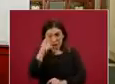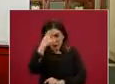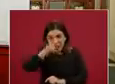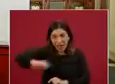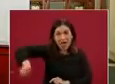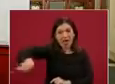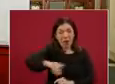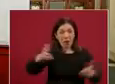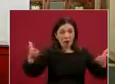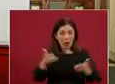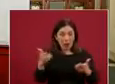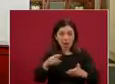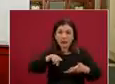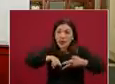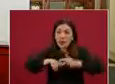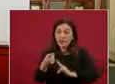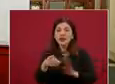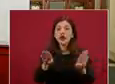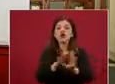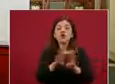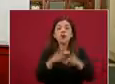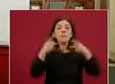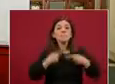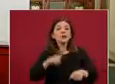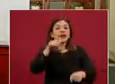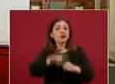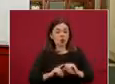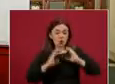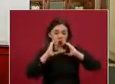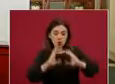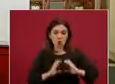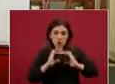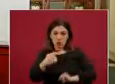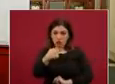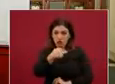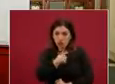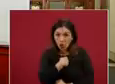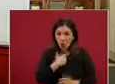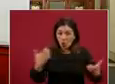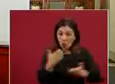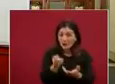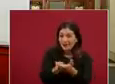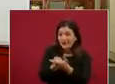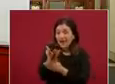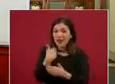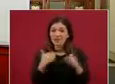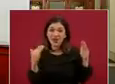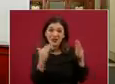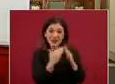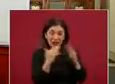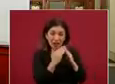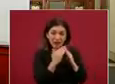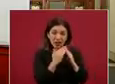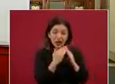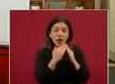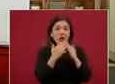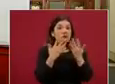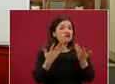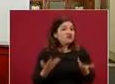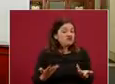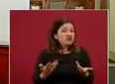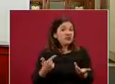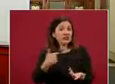sometemos, empezando por el protocolo personal de si yo voy a salir de casa